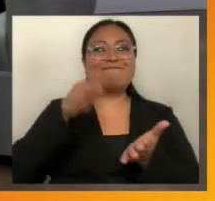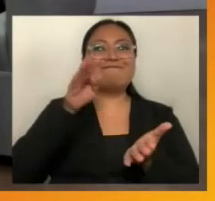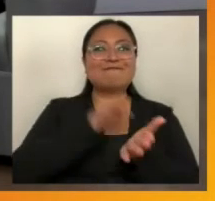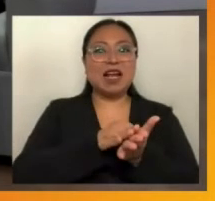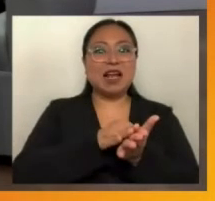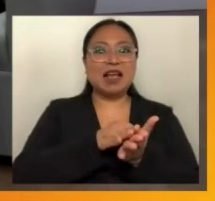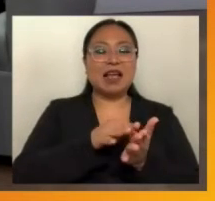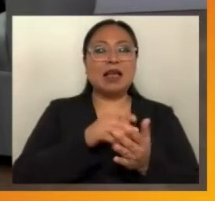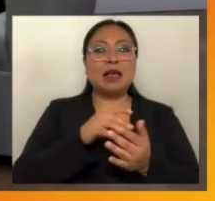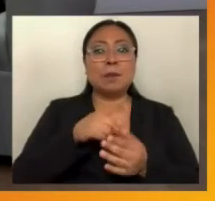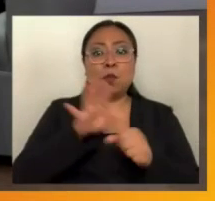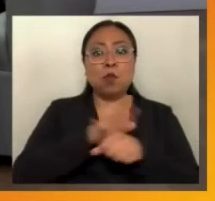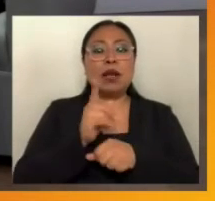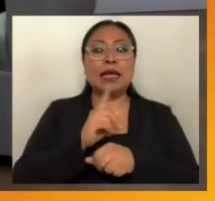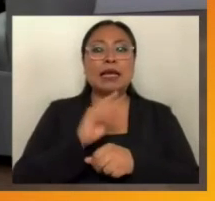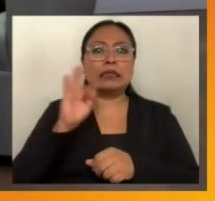dar